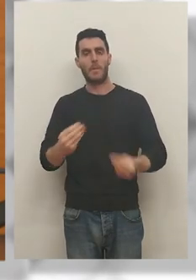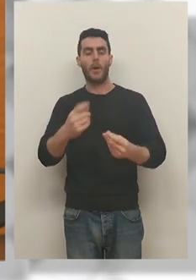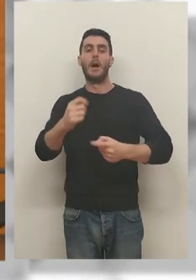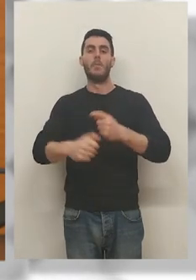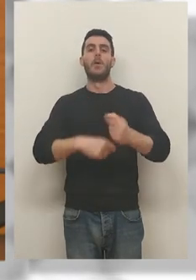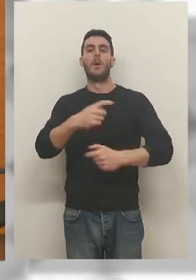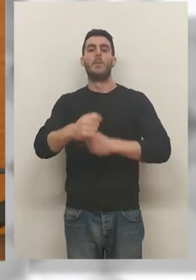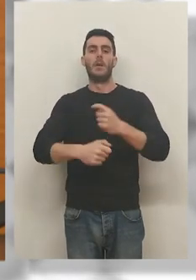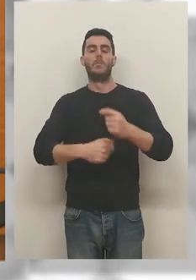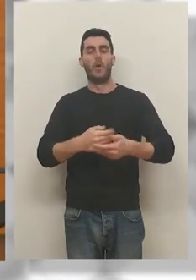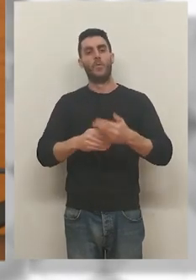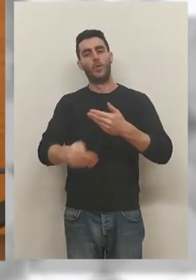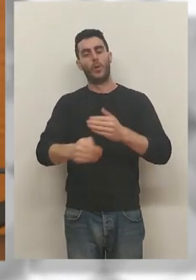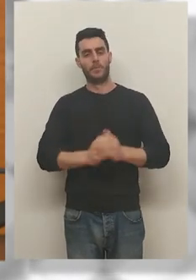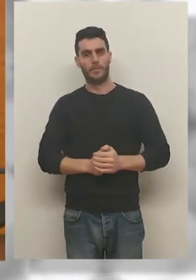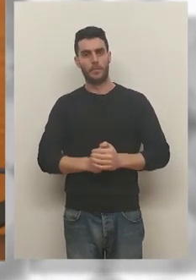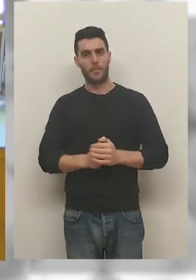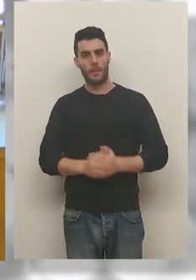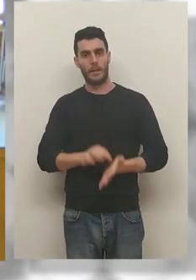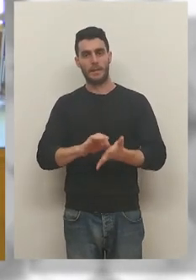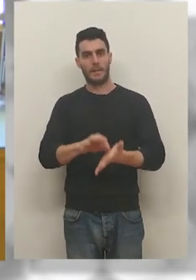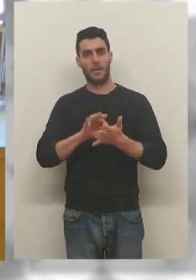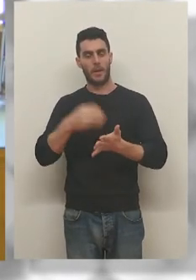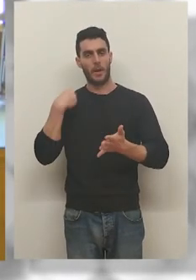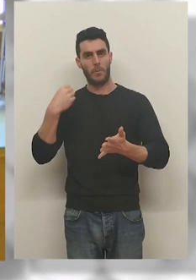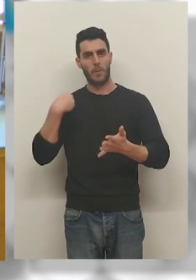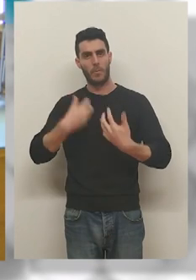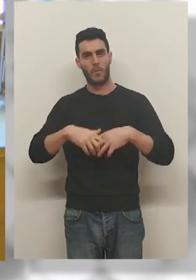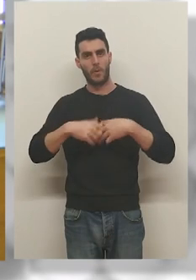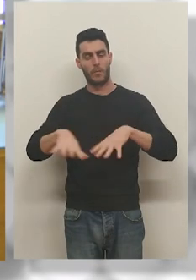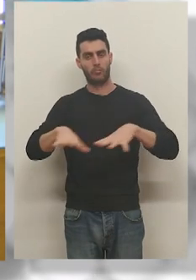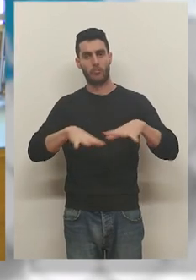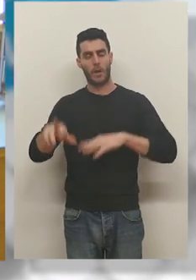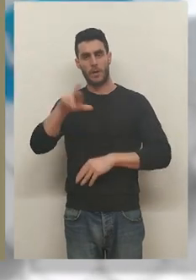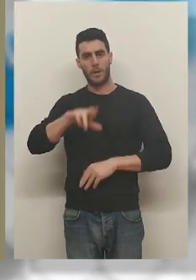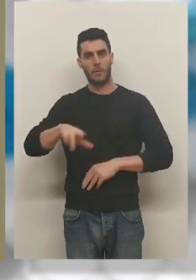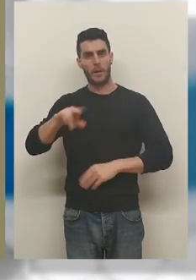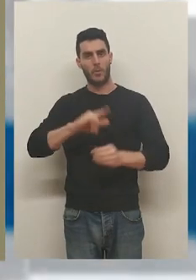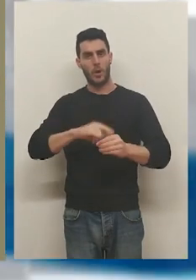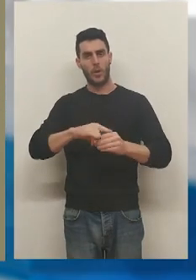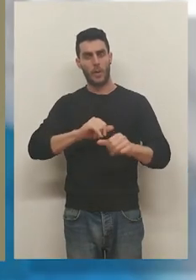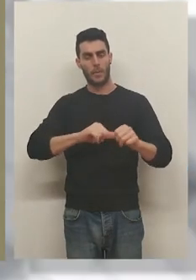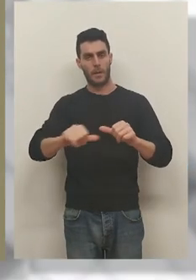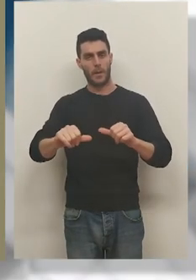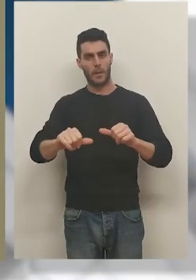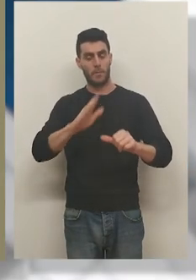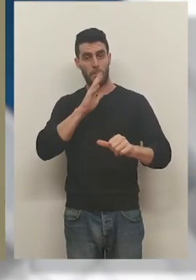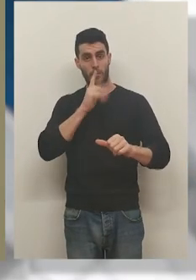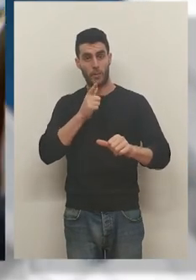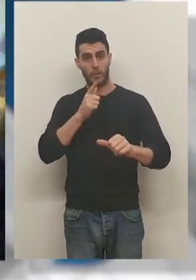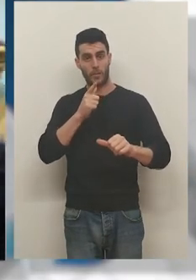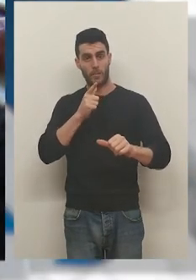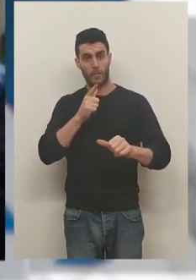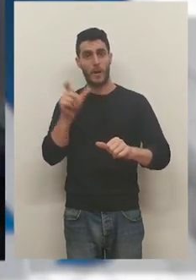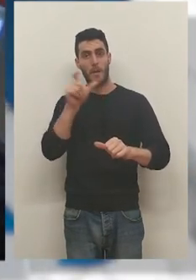mejorando progresivamente en el futuro este servicio comenzará a funcionar le recordamos a partir del lunes y